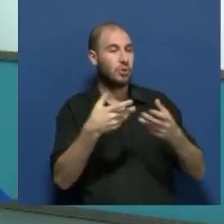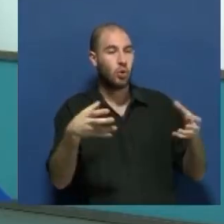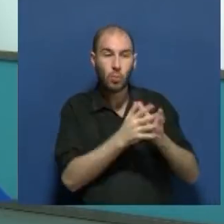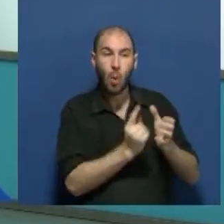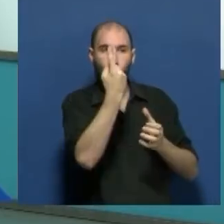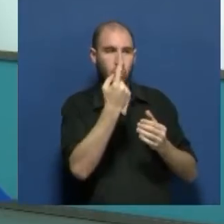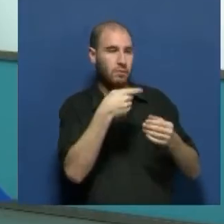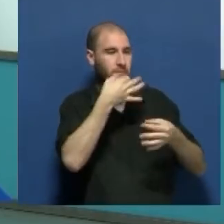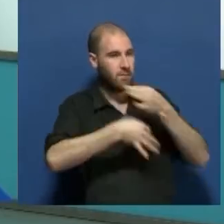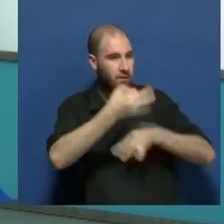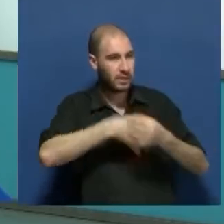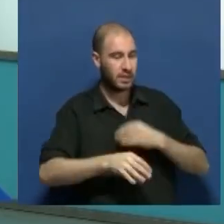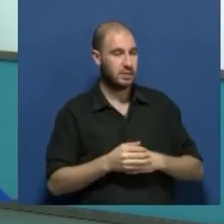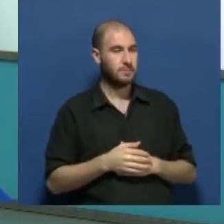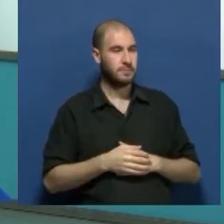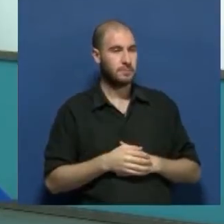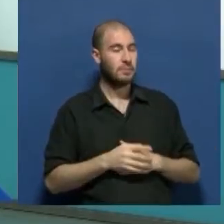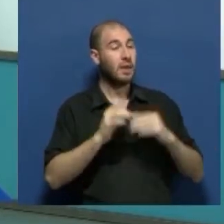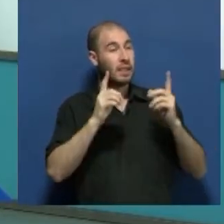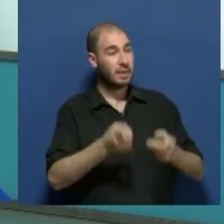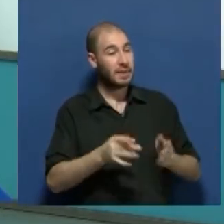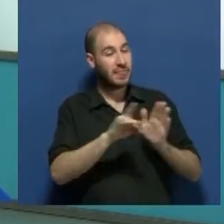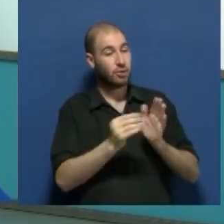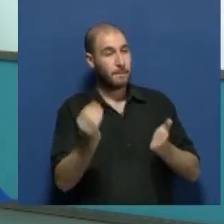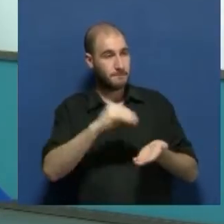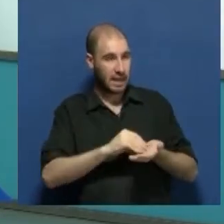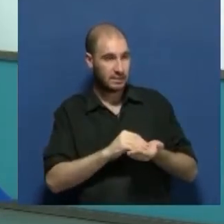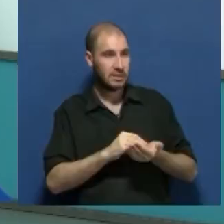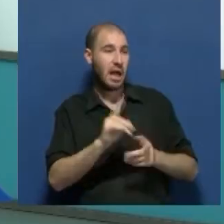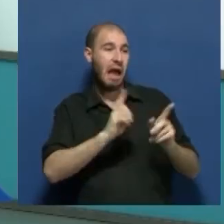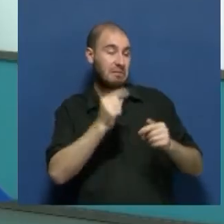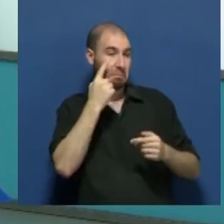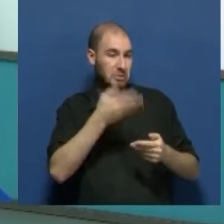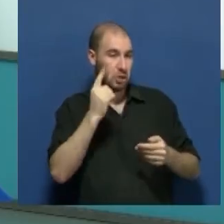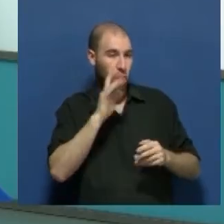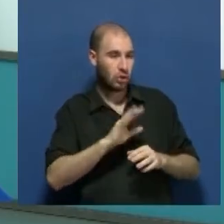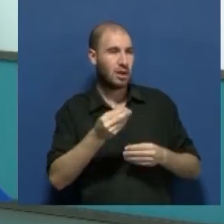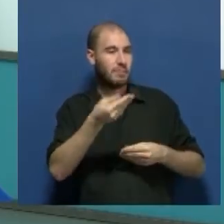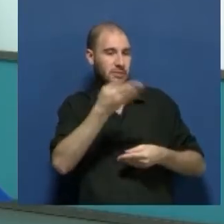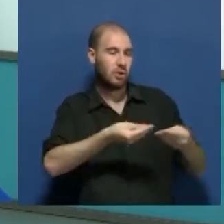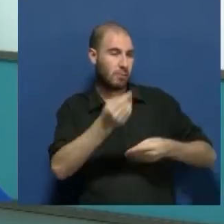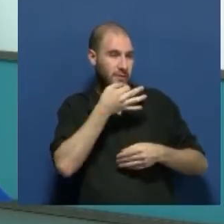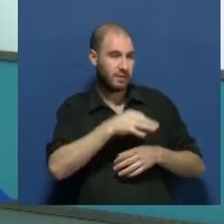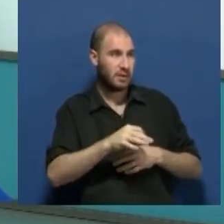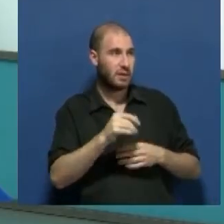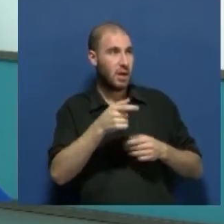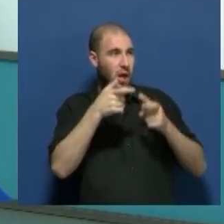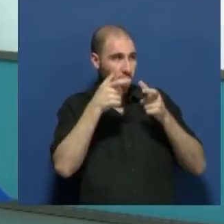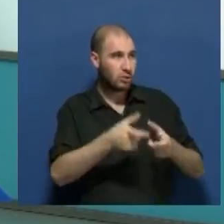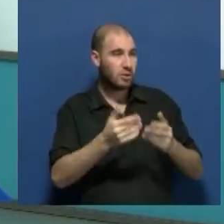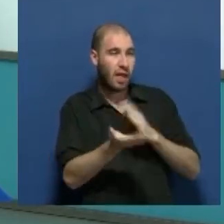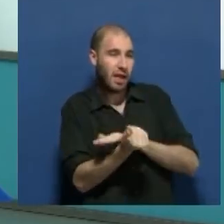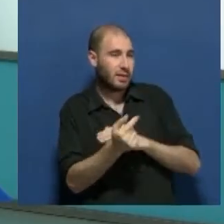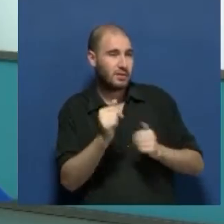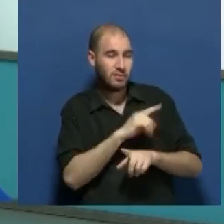en muchos sectores. Y también sumo un dato más, por ahí de conocimiento de algún amigo comerciante, no hay regulación sobre los